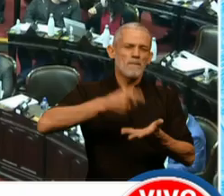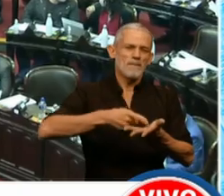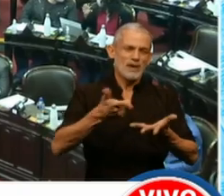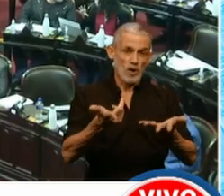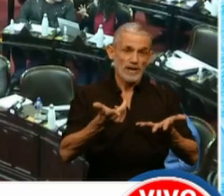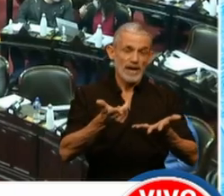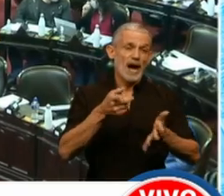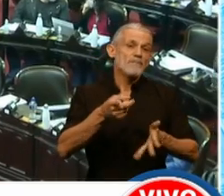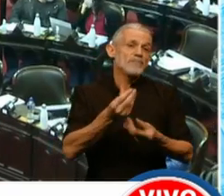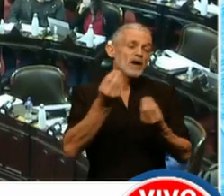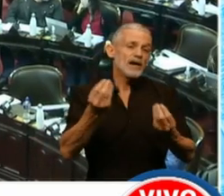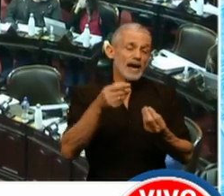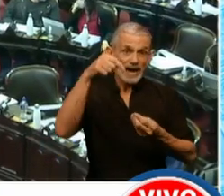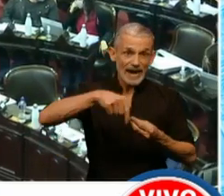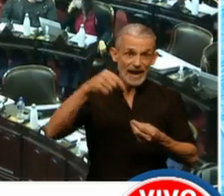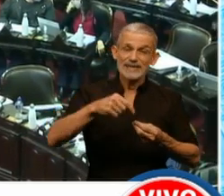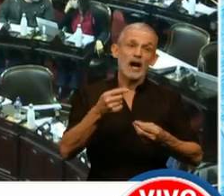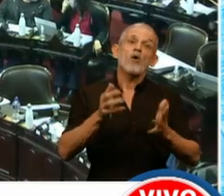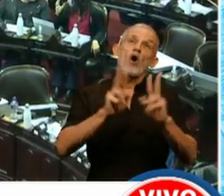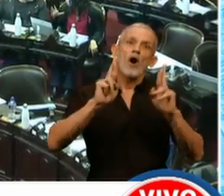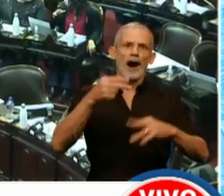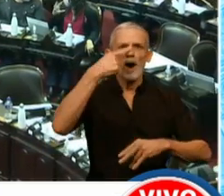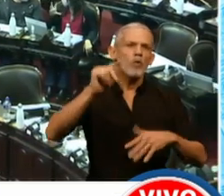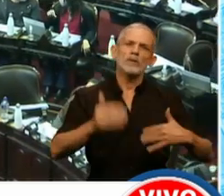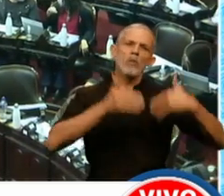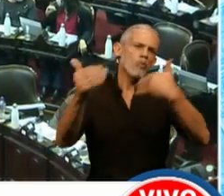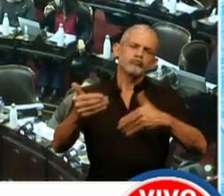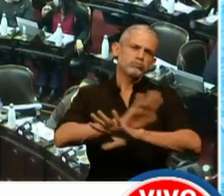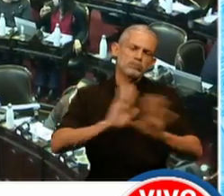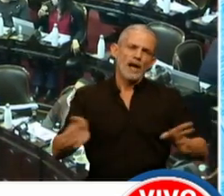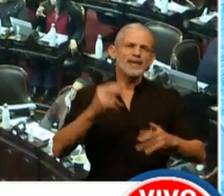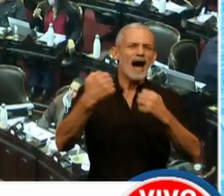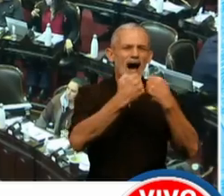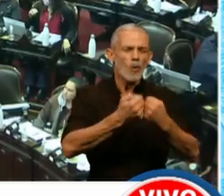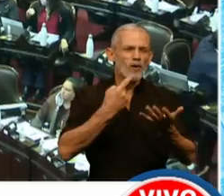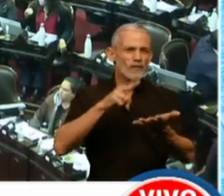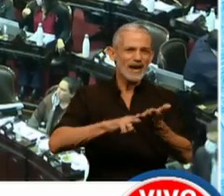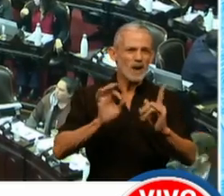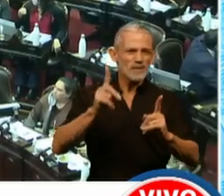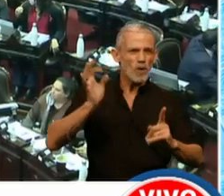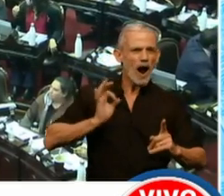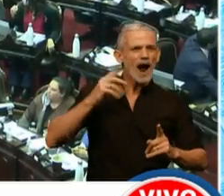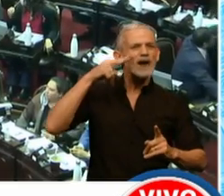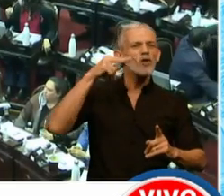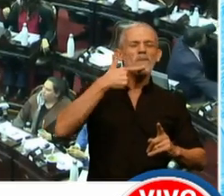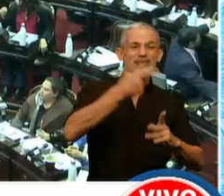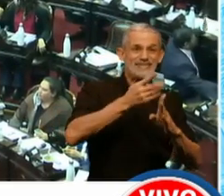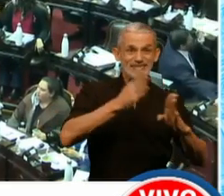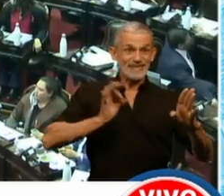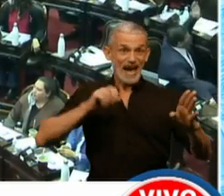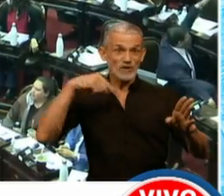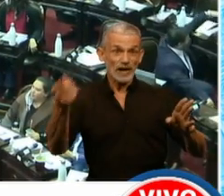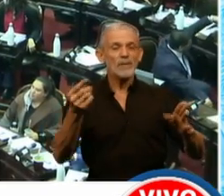pretendiendo que sea esta la última postergación que tenga el consenso fiscal del 2017 y que el próximo año